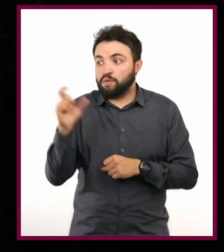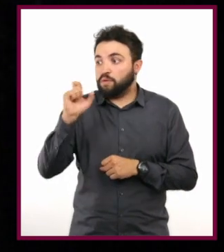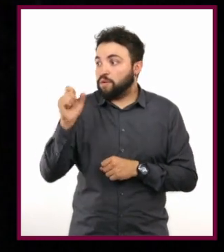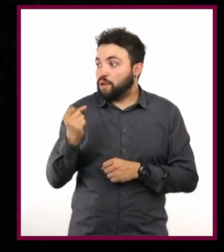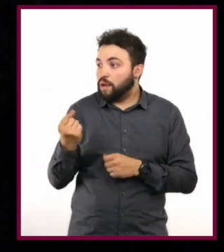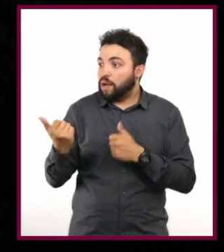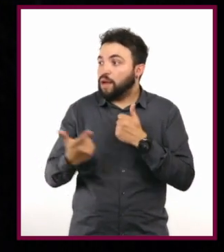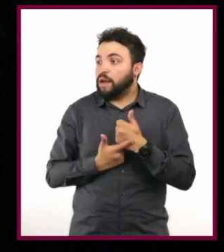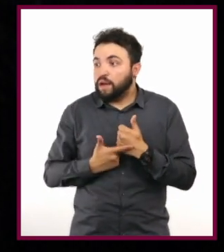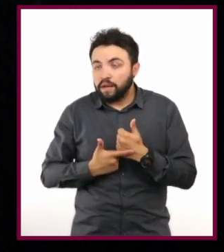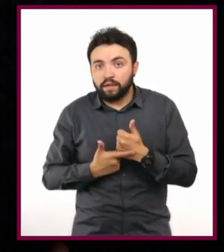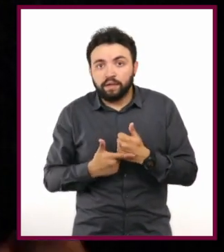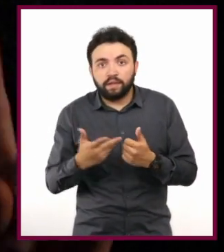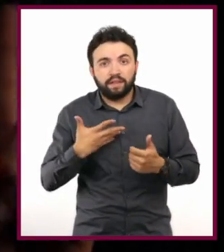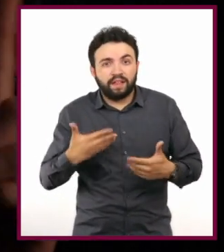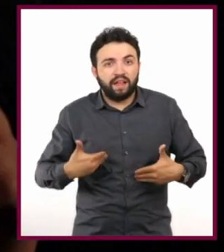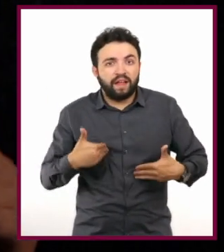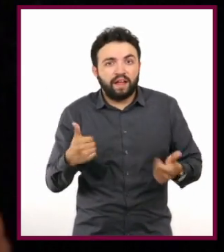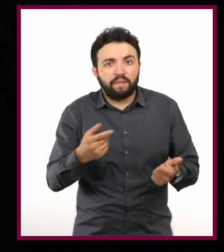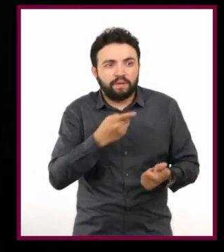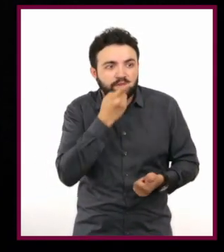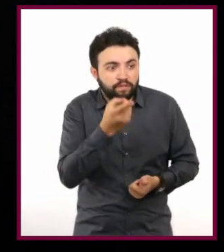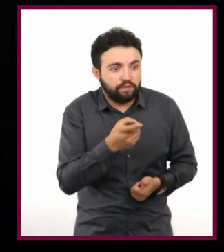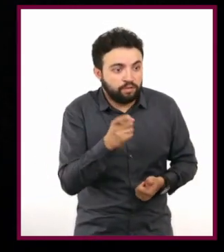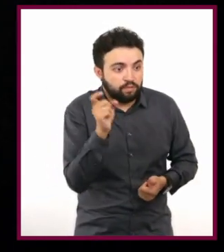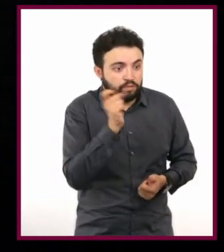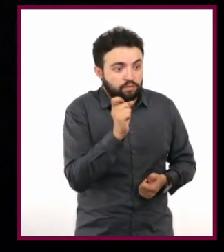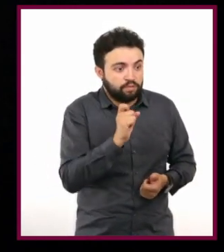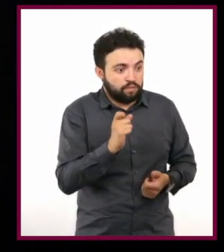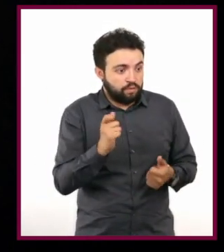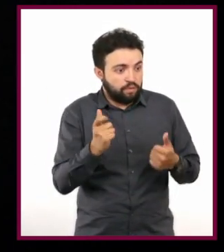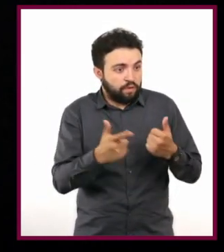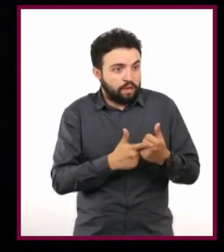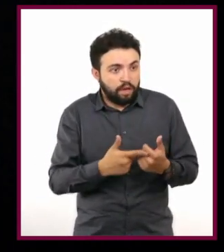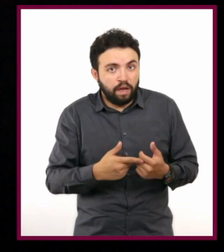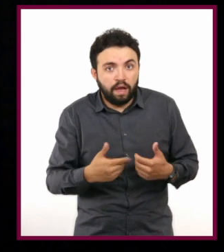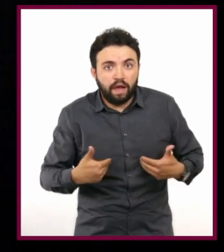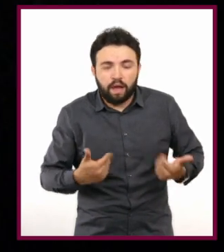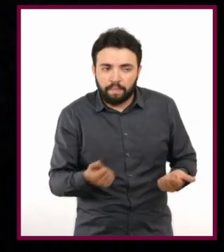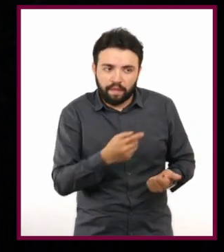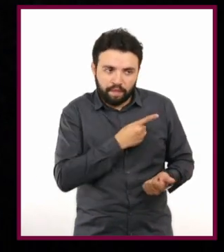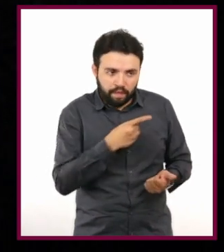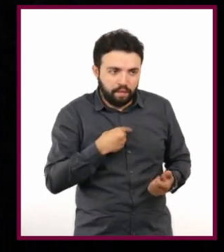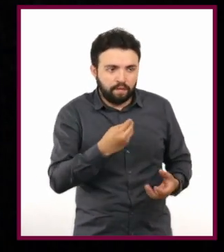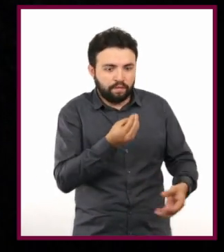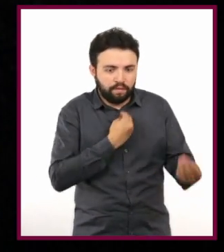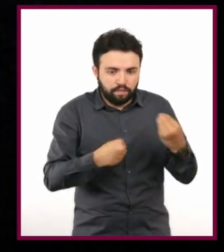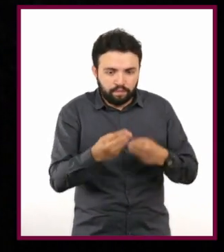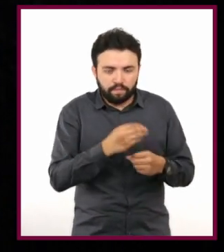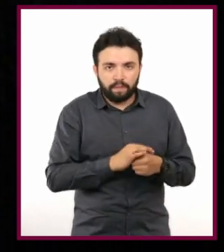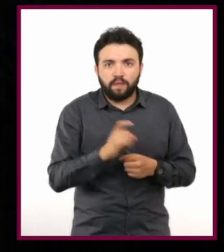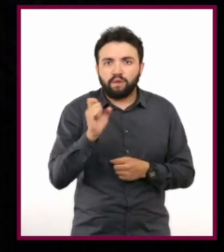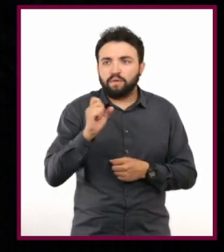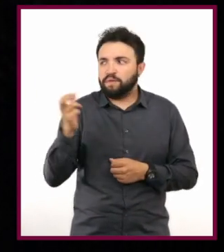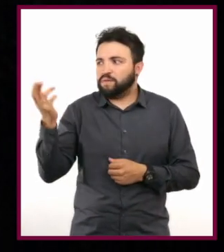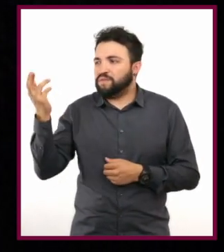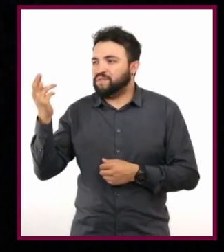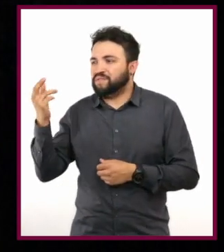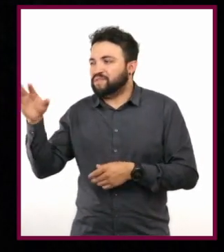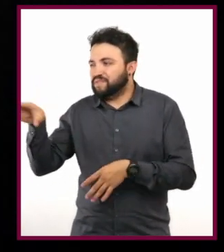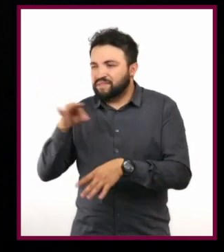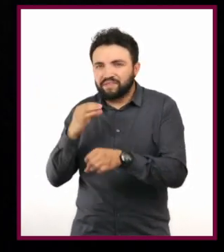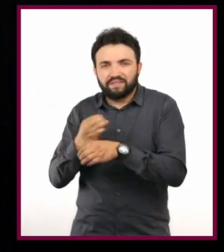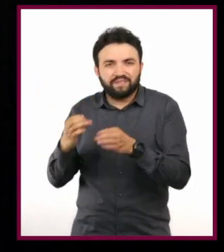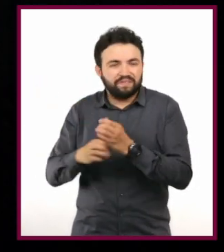dice, hambre y fiera, no admite espera. Y luego, cuando algo es obvio, repite, no hay que buscarle ruido al